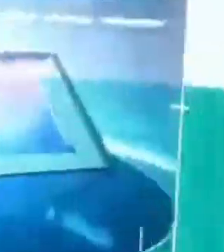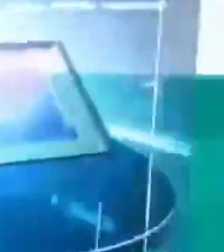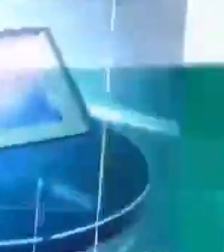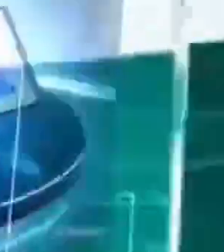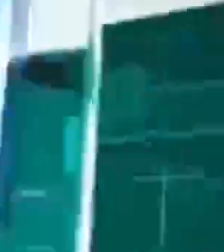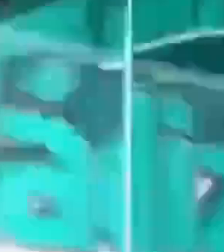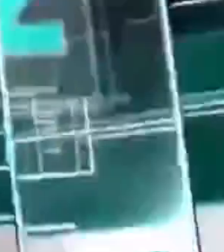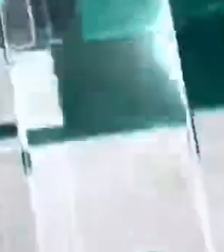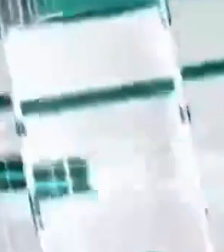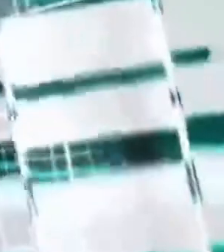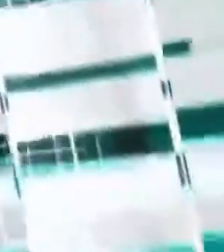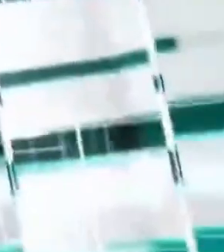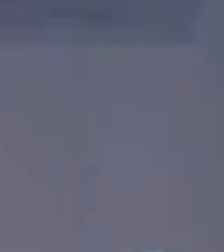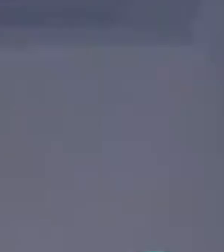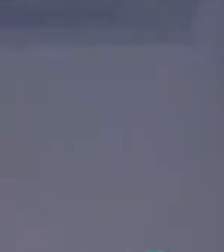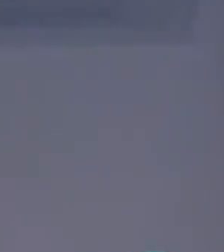¡Gracias!